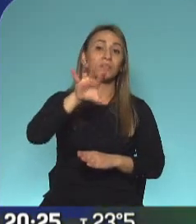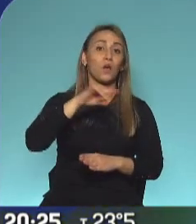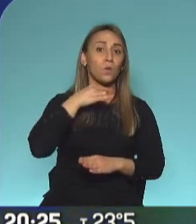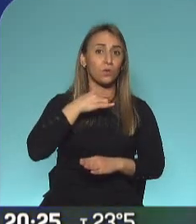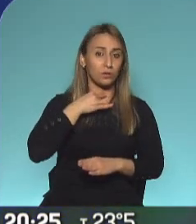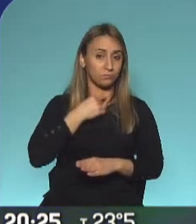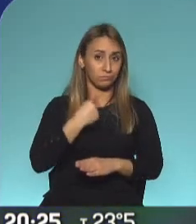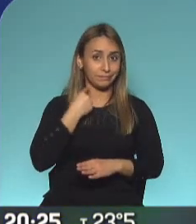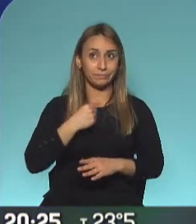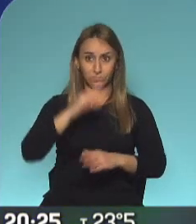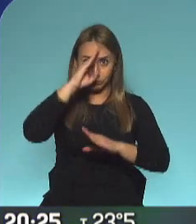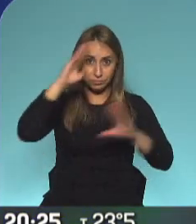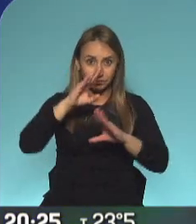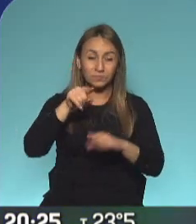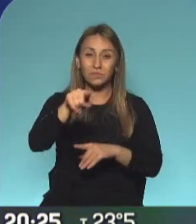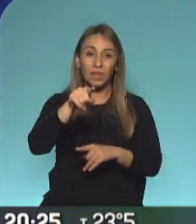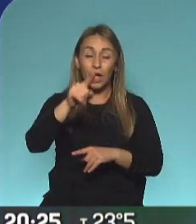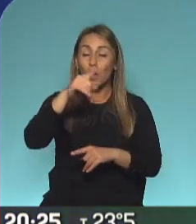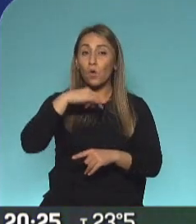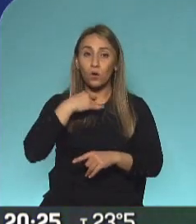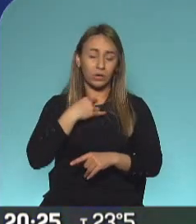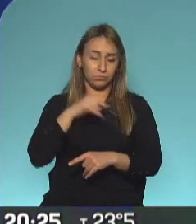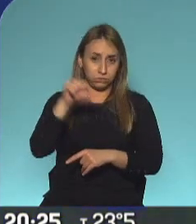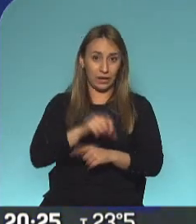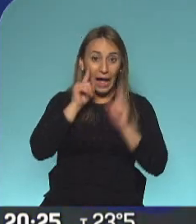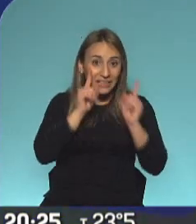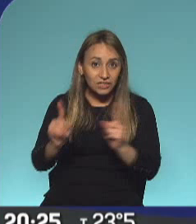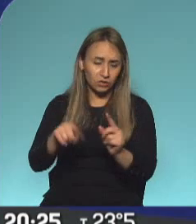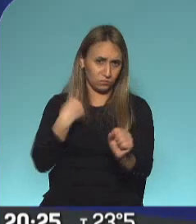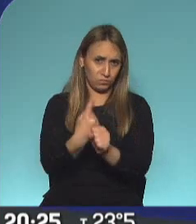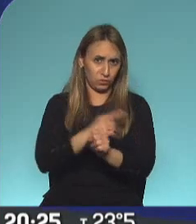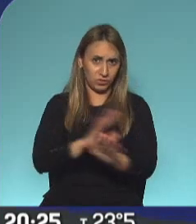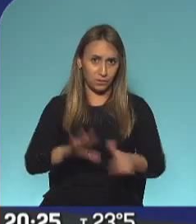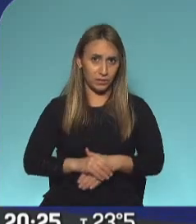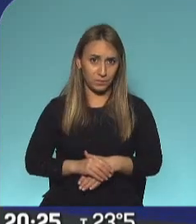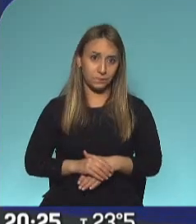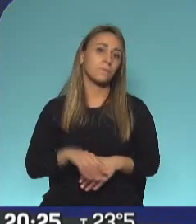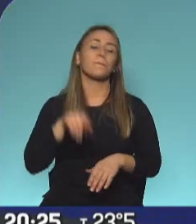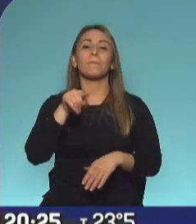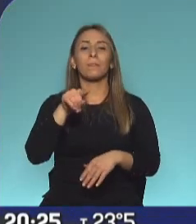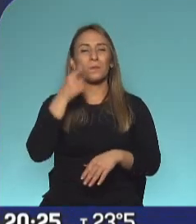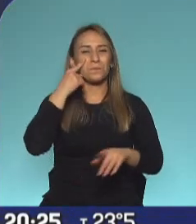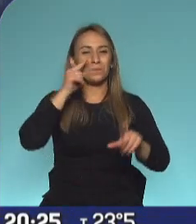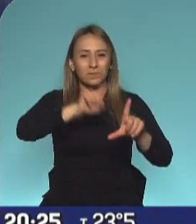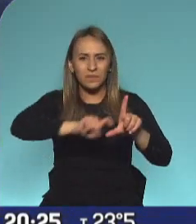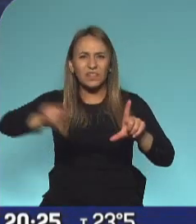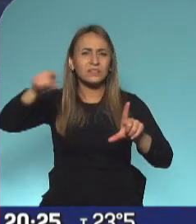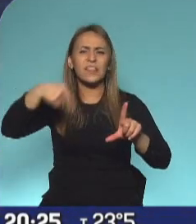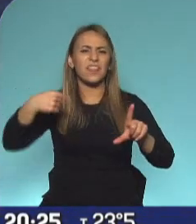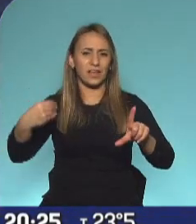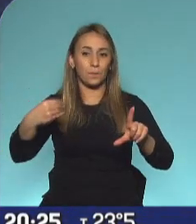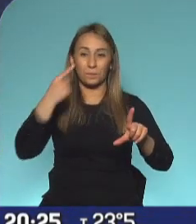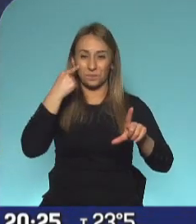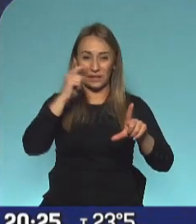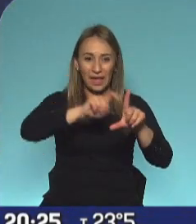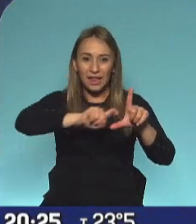no banca esa cantidad de enfermos, seguro, se lo puedo asegurar. Cuéntenos esta proyección, a ver, ¿de qué se trata? Estamos hablando de... La